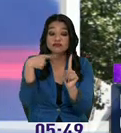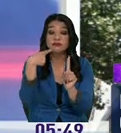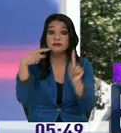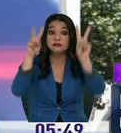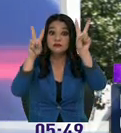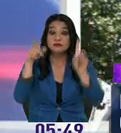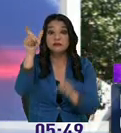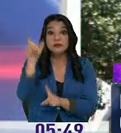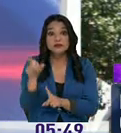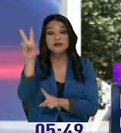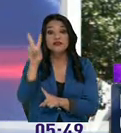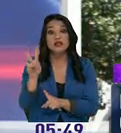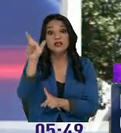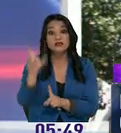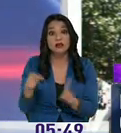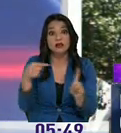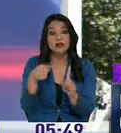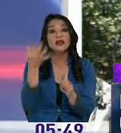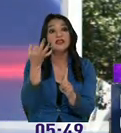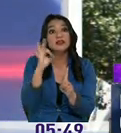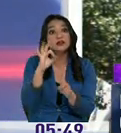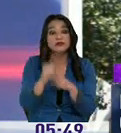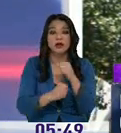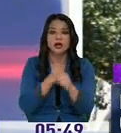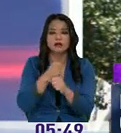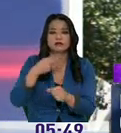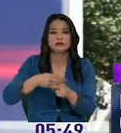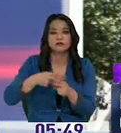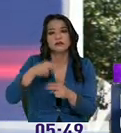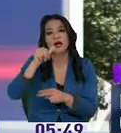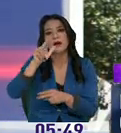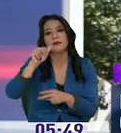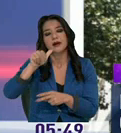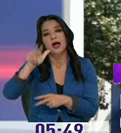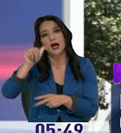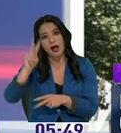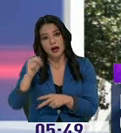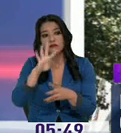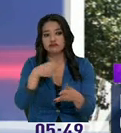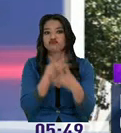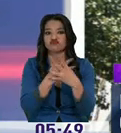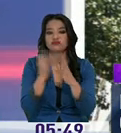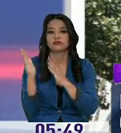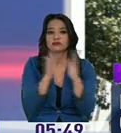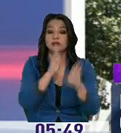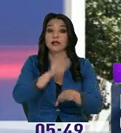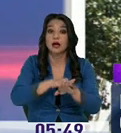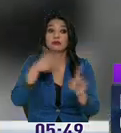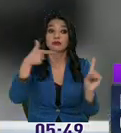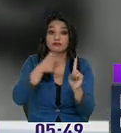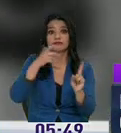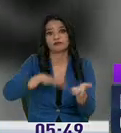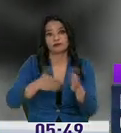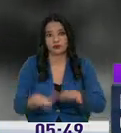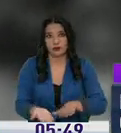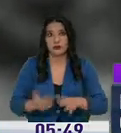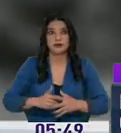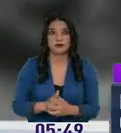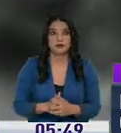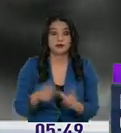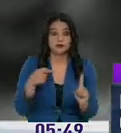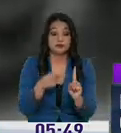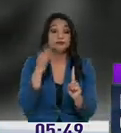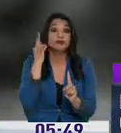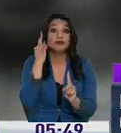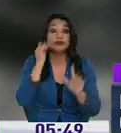adrián g de 19 años tendría prisión preventiva por el presunto delito de asesinato tras del hecho la mujer de